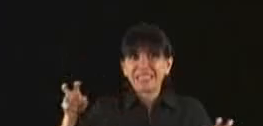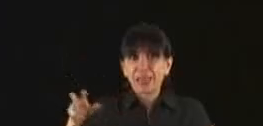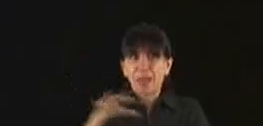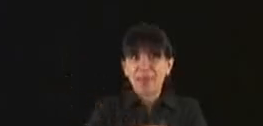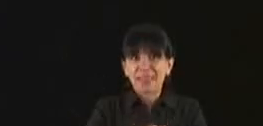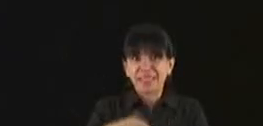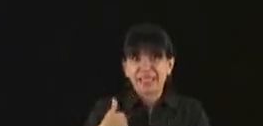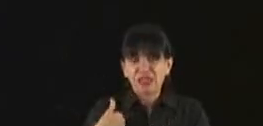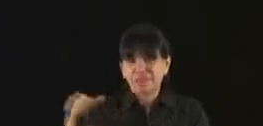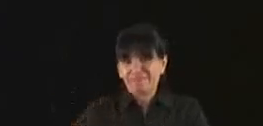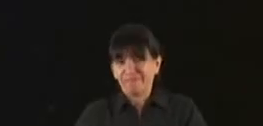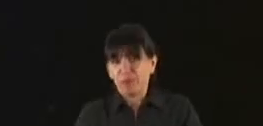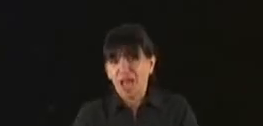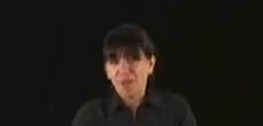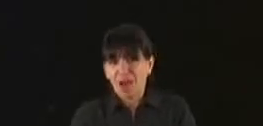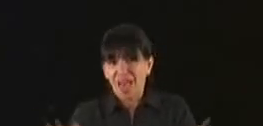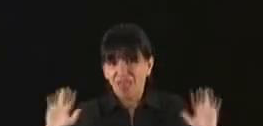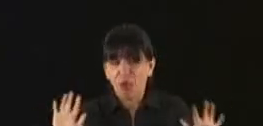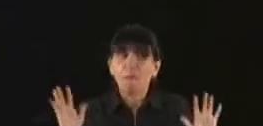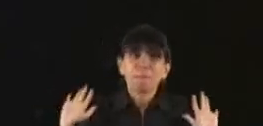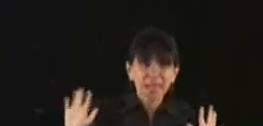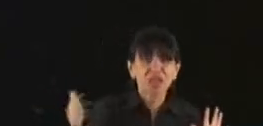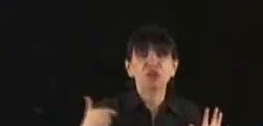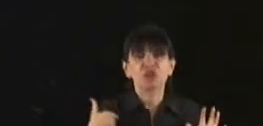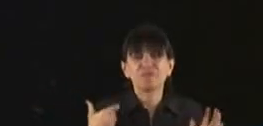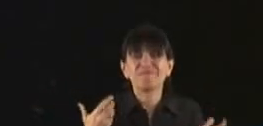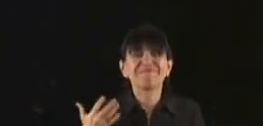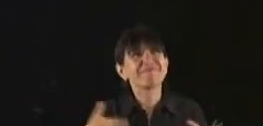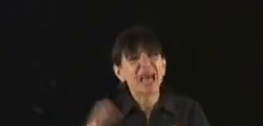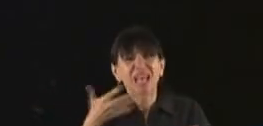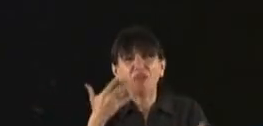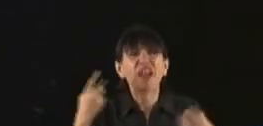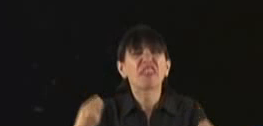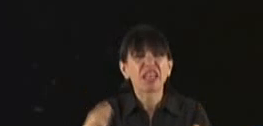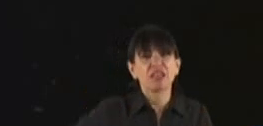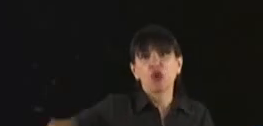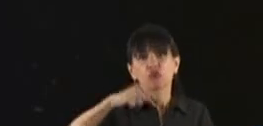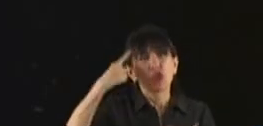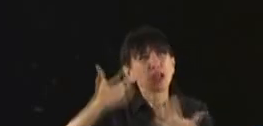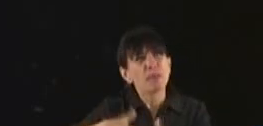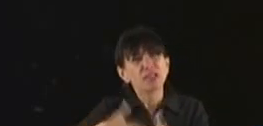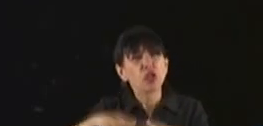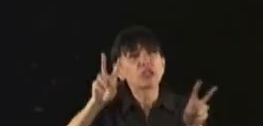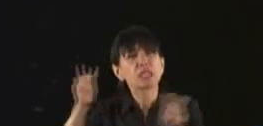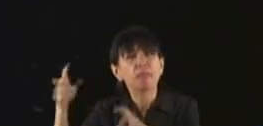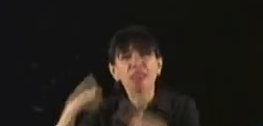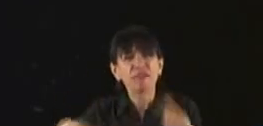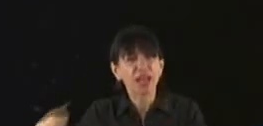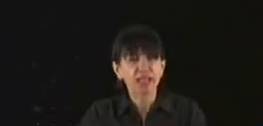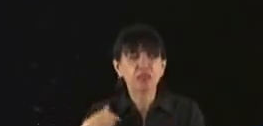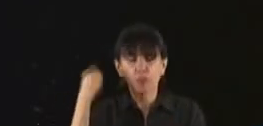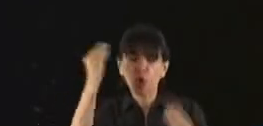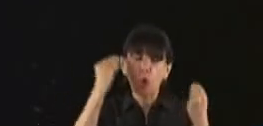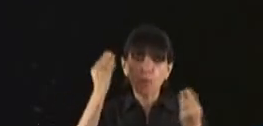medicina, pero trataré de llamar a la reflexión sobre algunas cosas que a mí me preocupan como presidente,